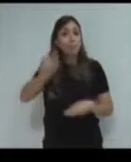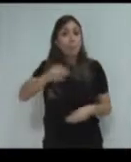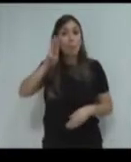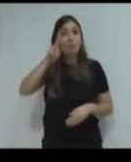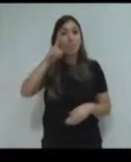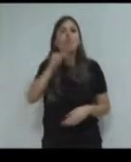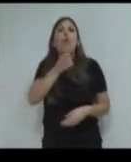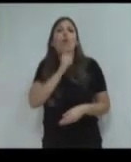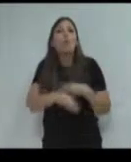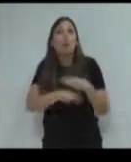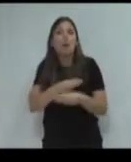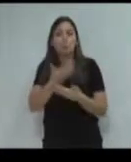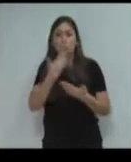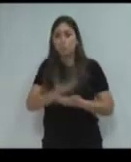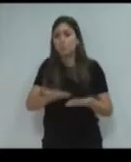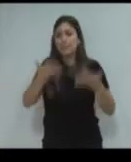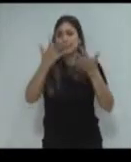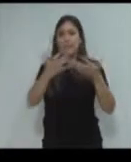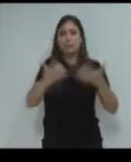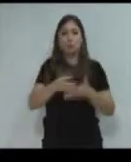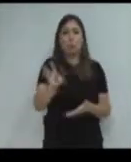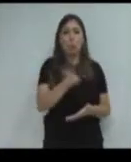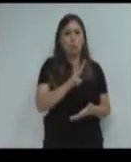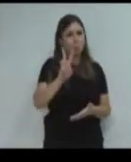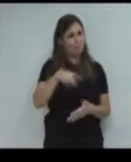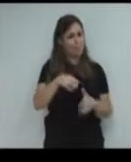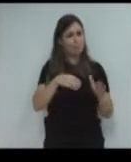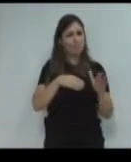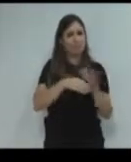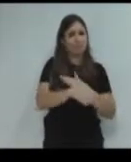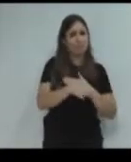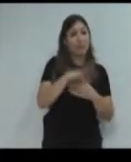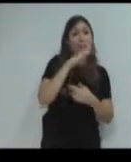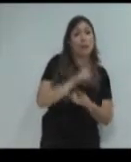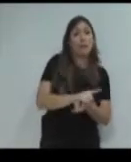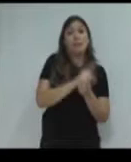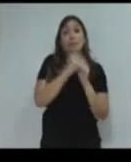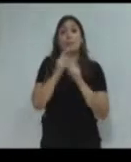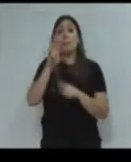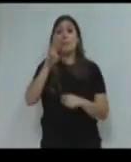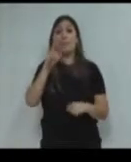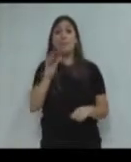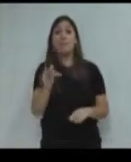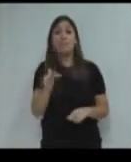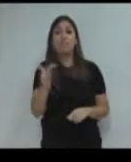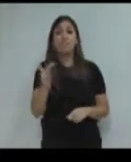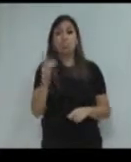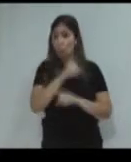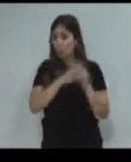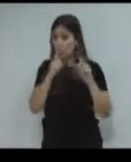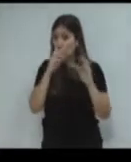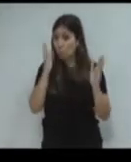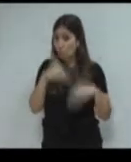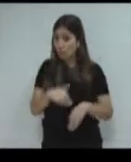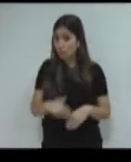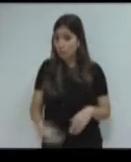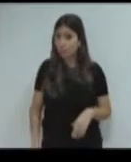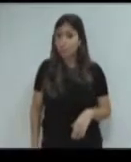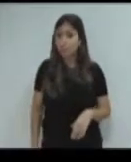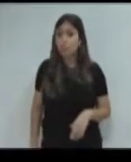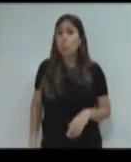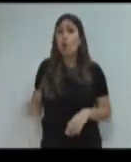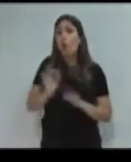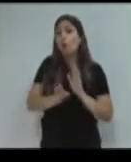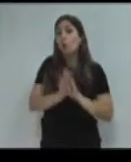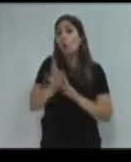ahí ¿qué hay que hacer? Es decir, si el documento de Word se ha hecho accesible, al transformarlo a PDF no tendrías problema, ¿no? ¿O